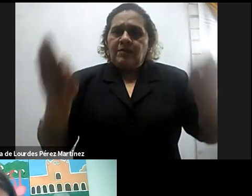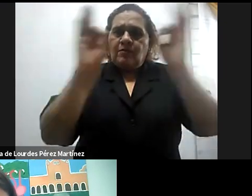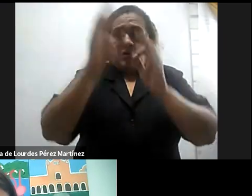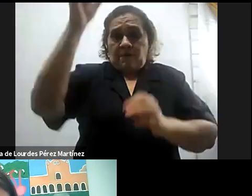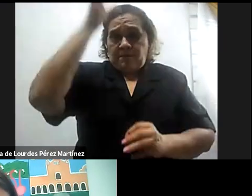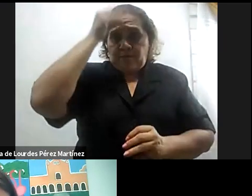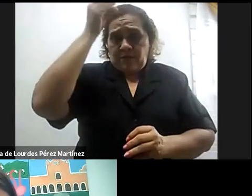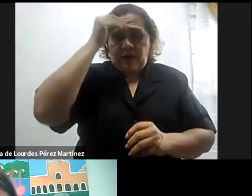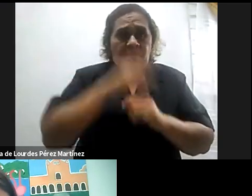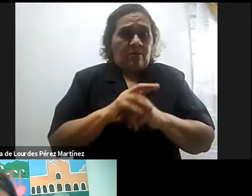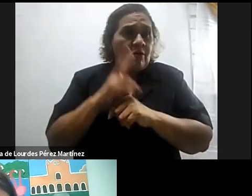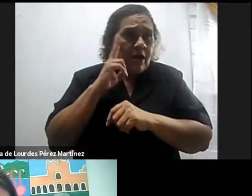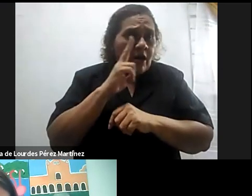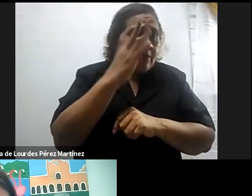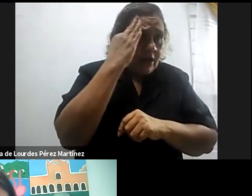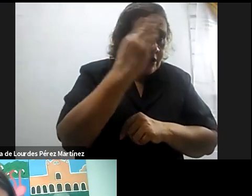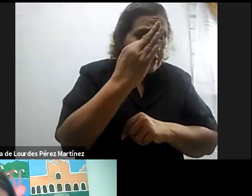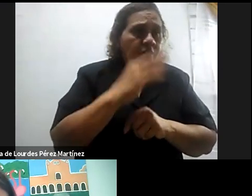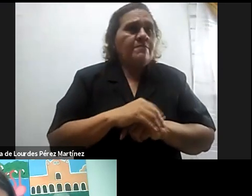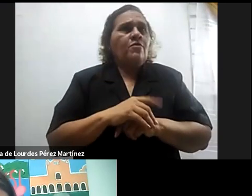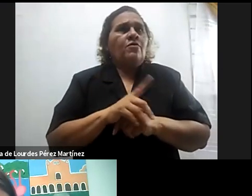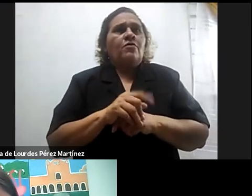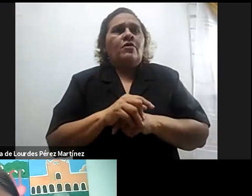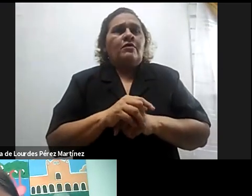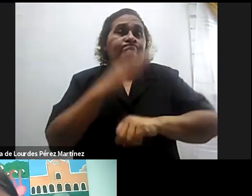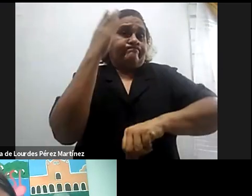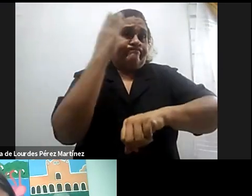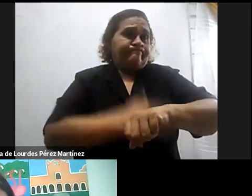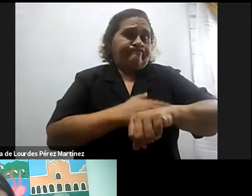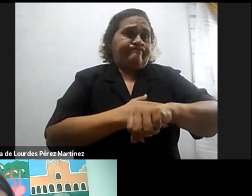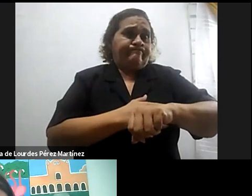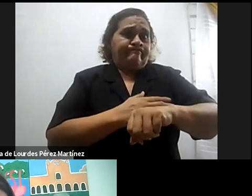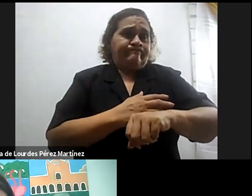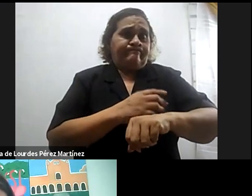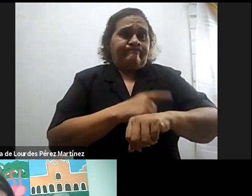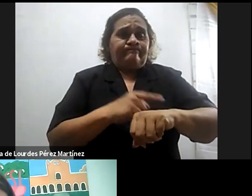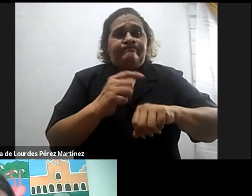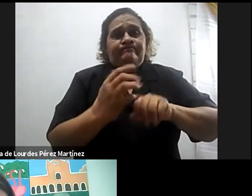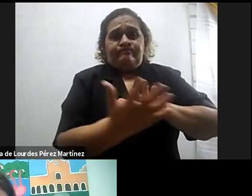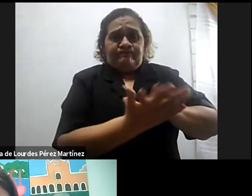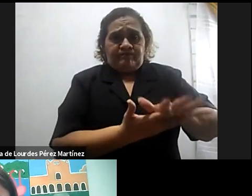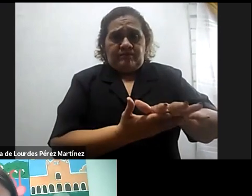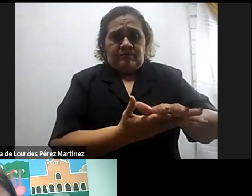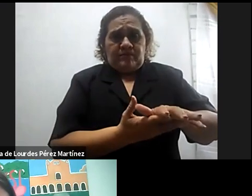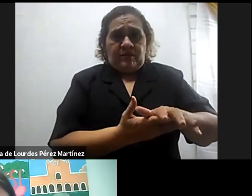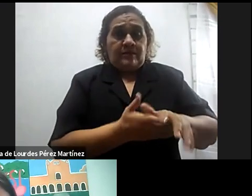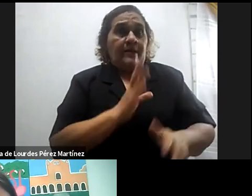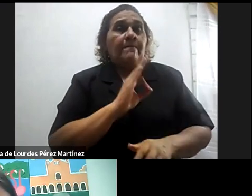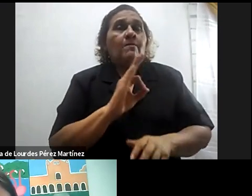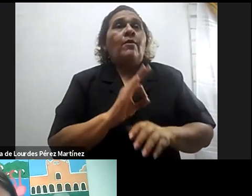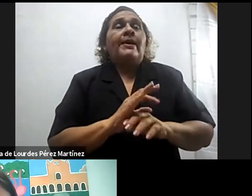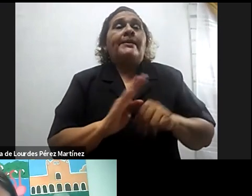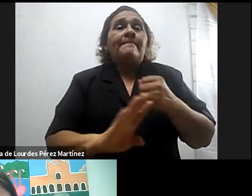aprendamos a detectar a tiempo. Las amputaciones es la única complicación que se puede prevenir